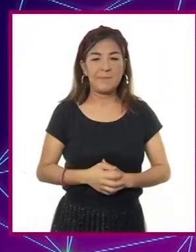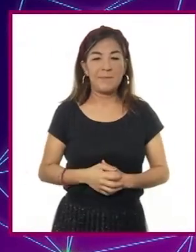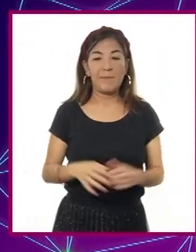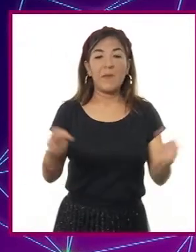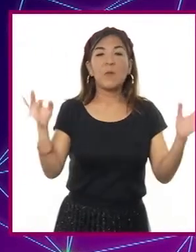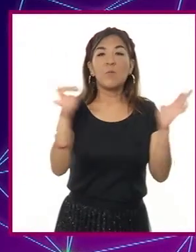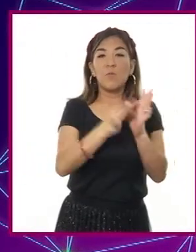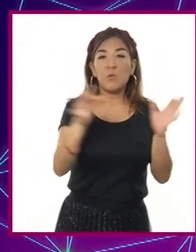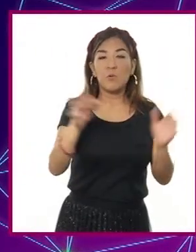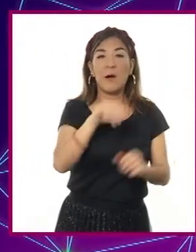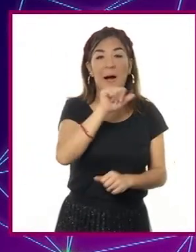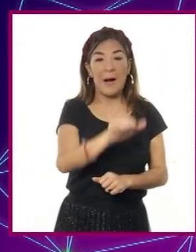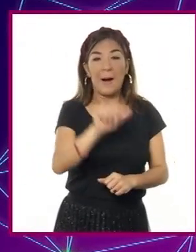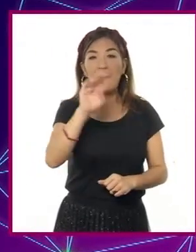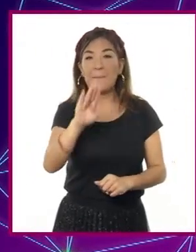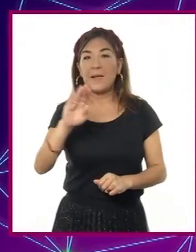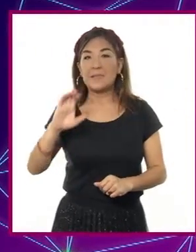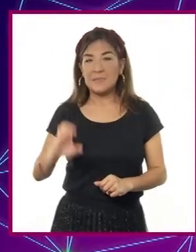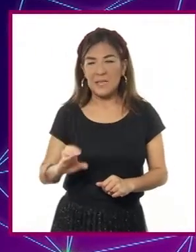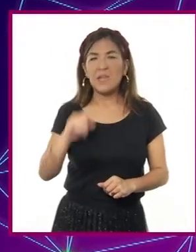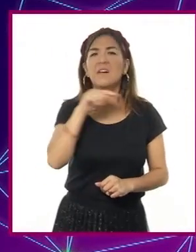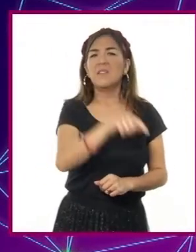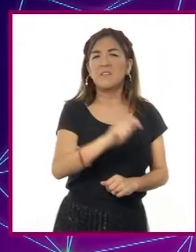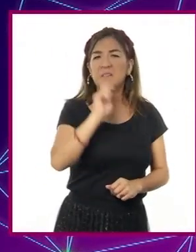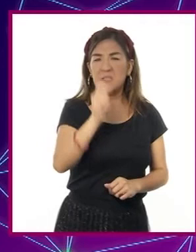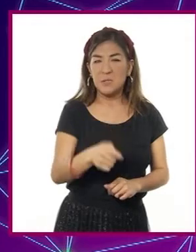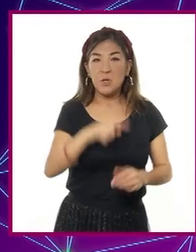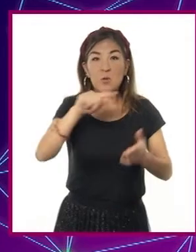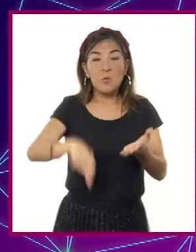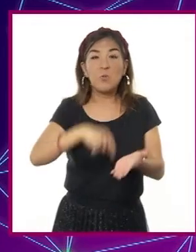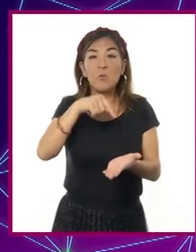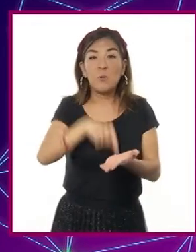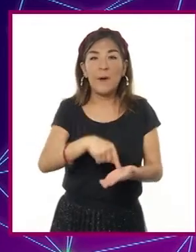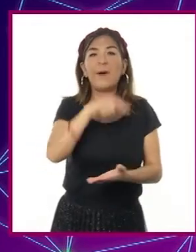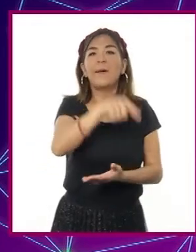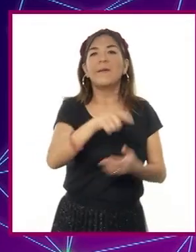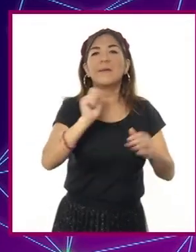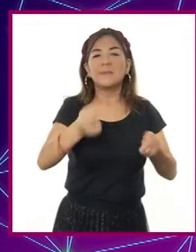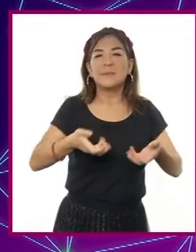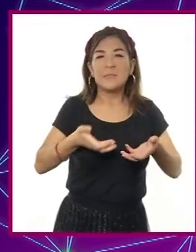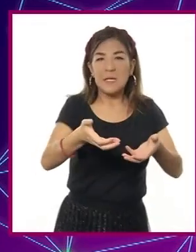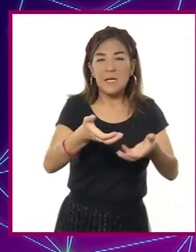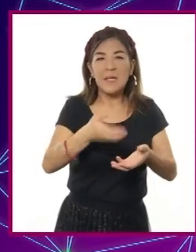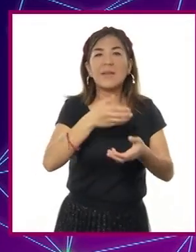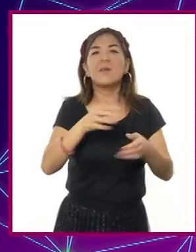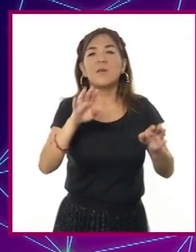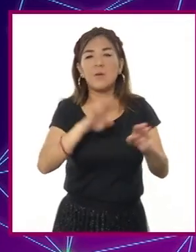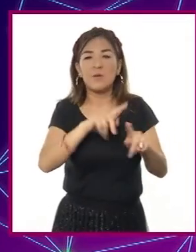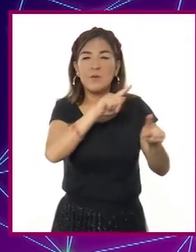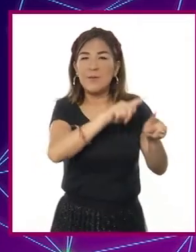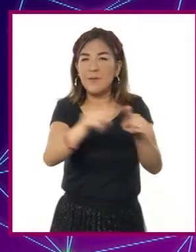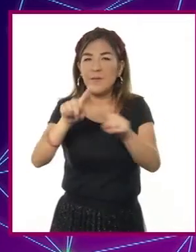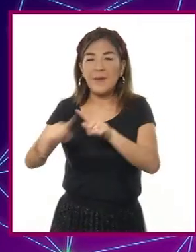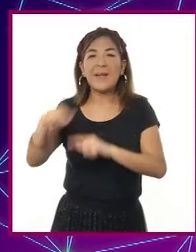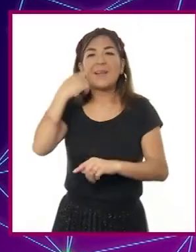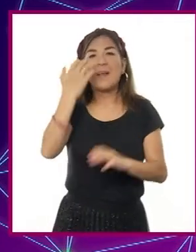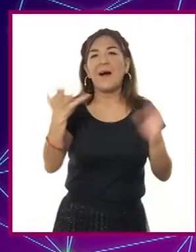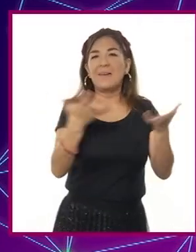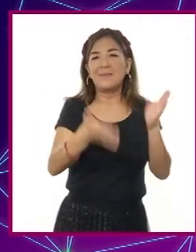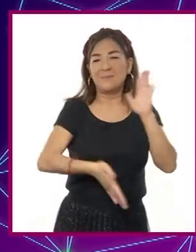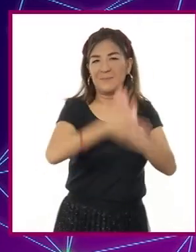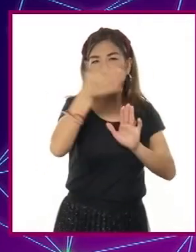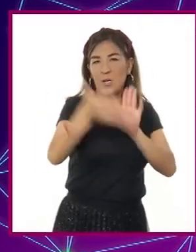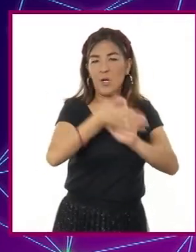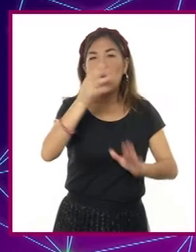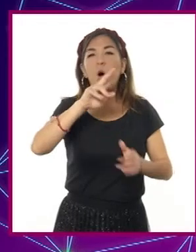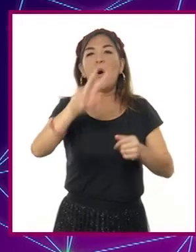puntos A, B y C representan la ubicación de 3 diferentes poblados para los que se desea construir un